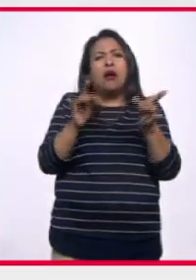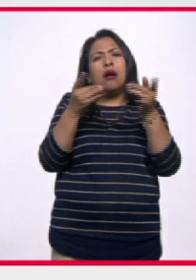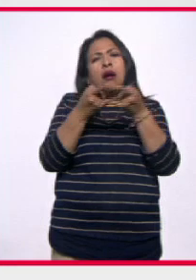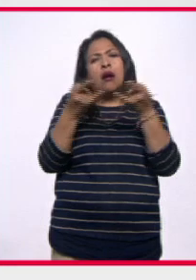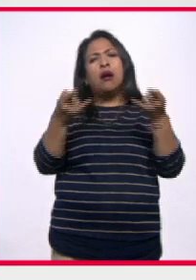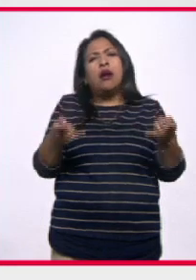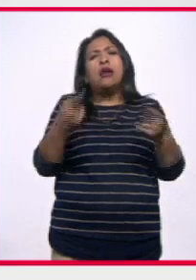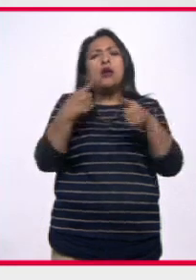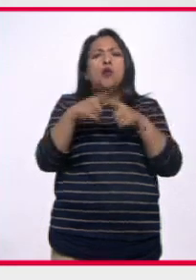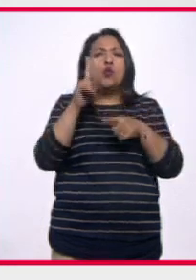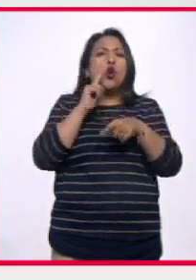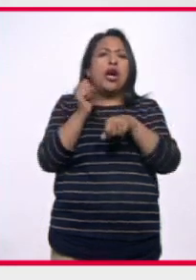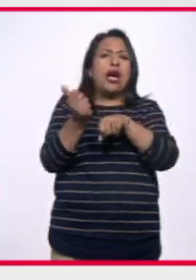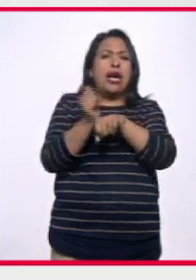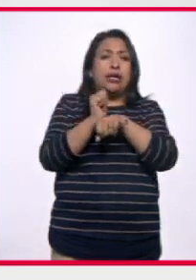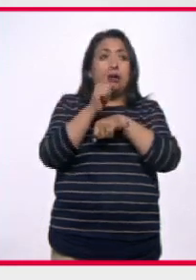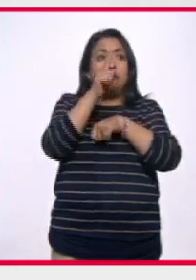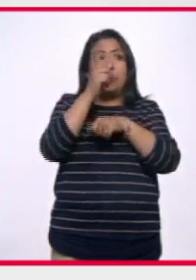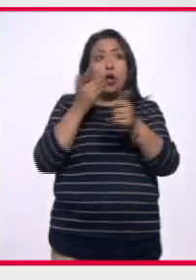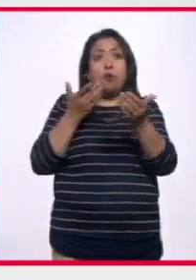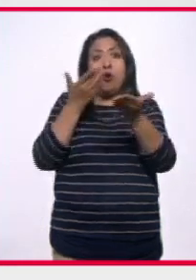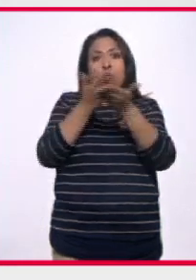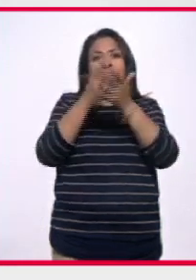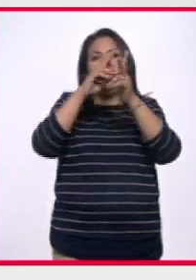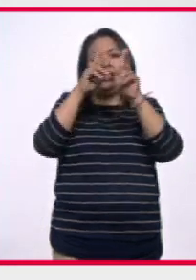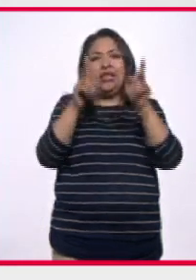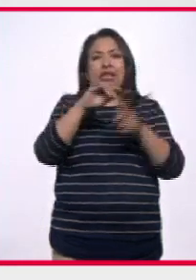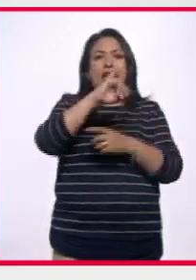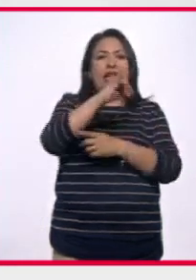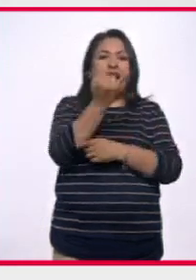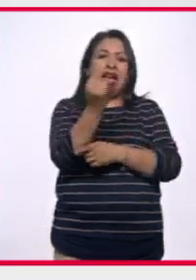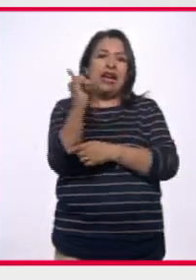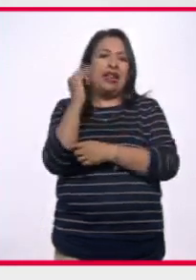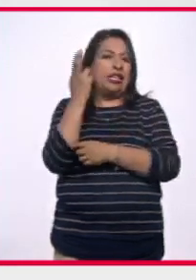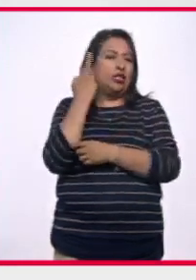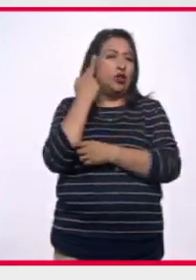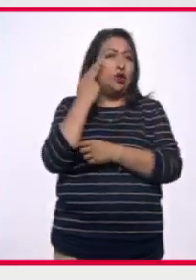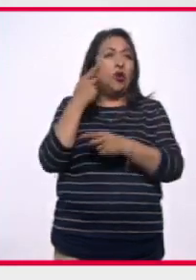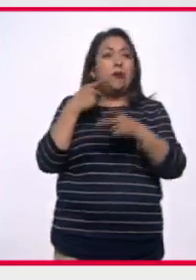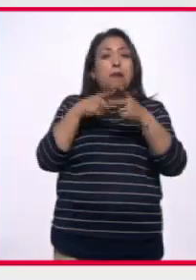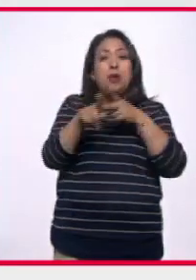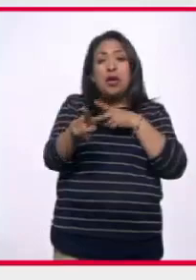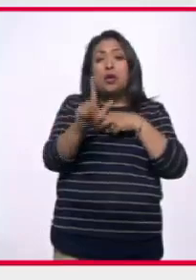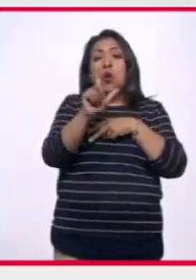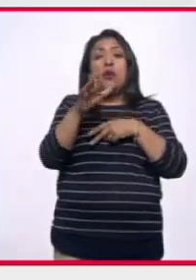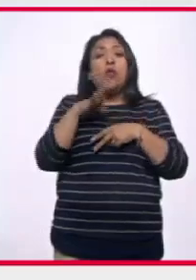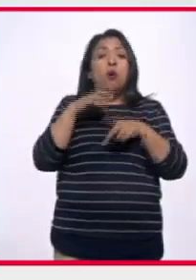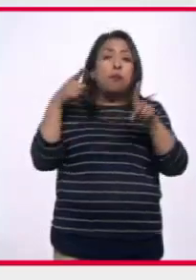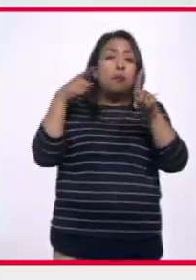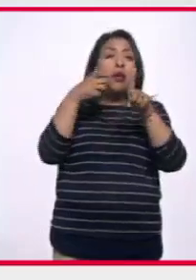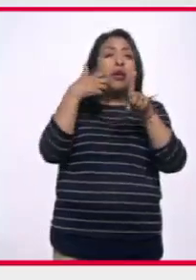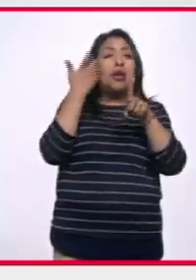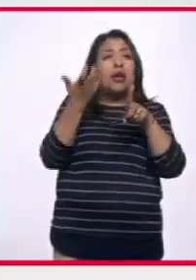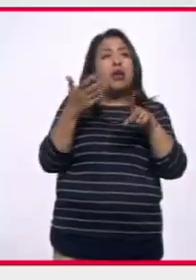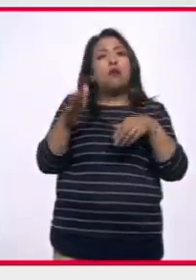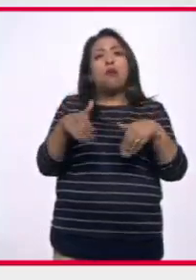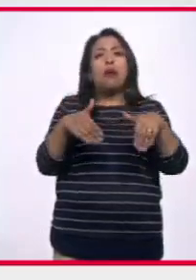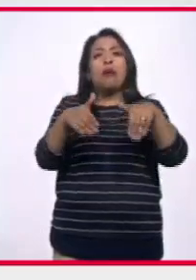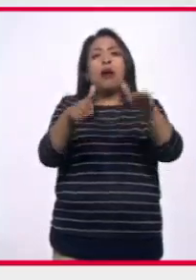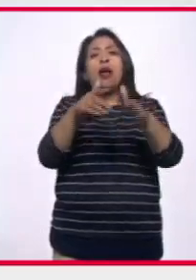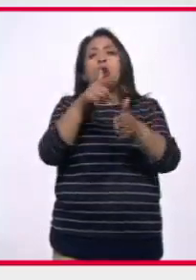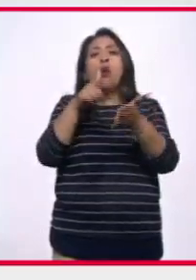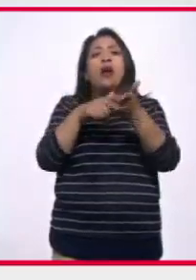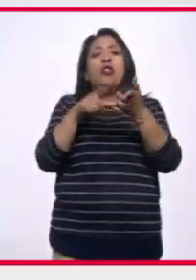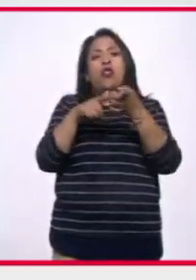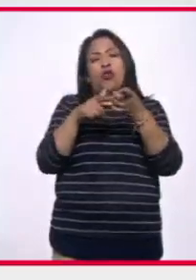actrices es una propuesta titulada jardín sonoro nació con el propósito de enriquecer el paseo en el jardín botánico